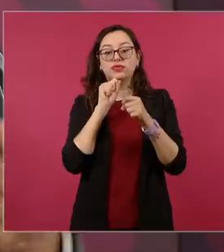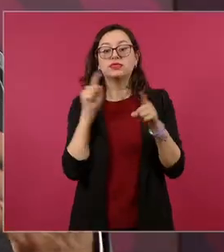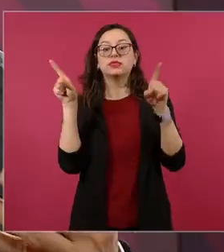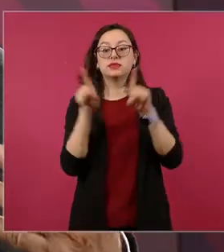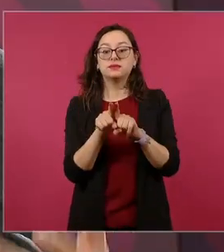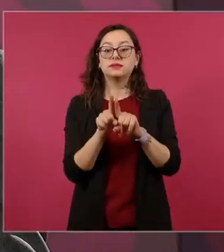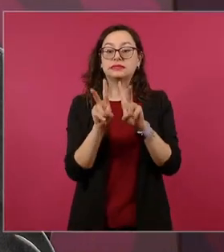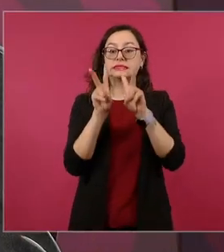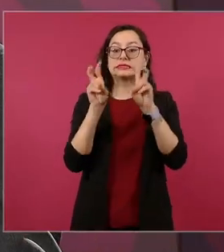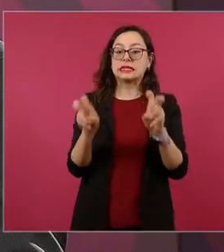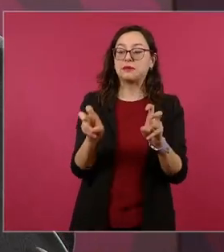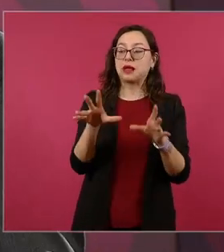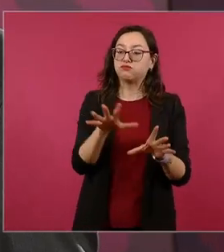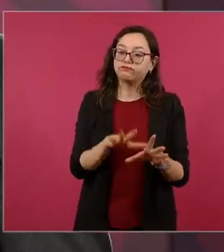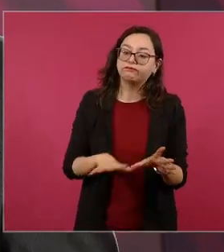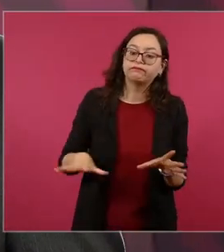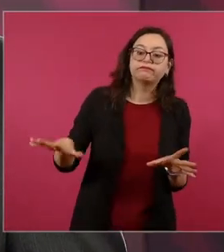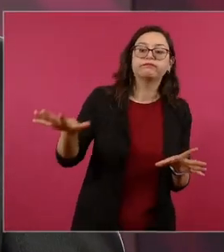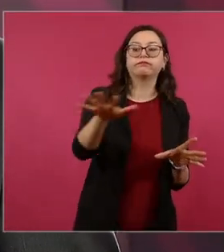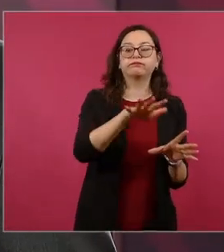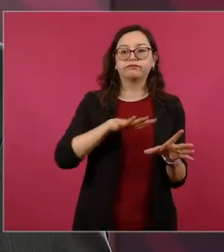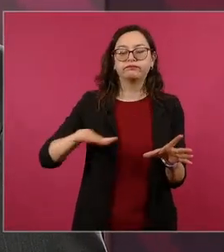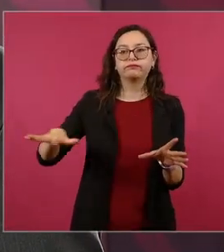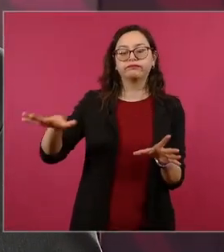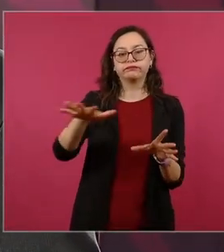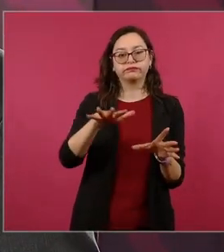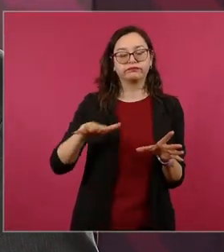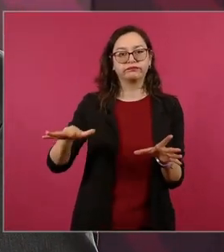porque la democracia